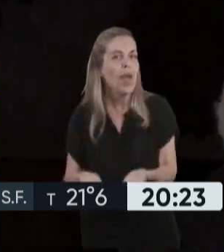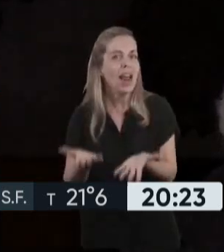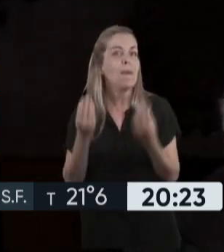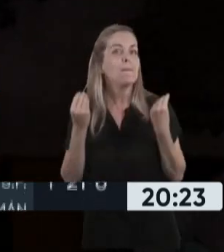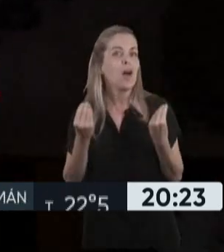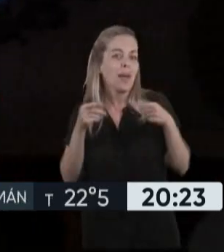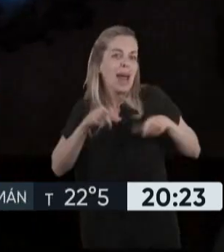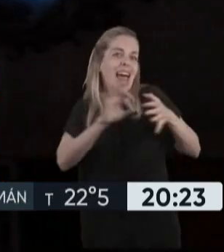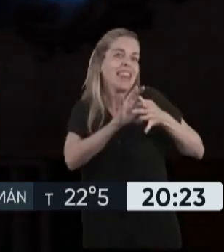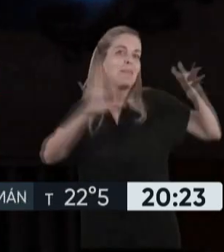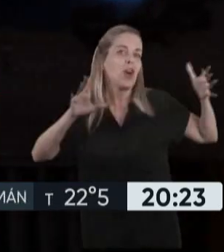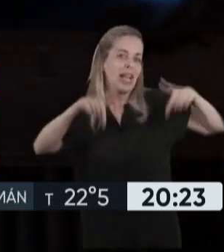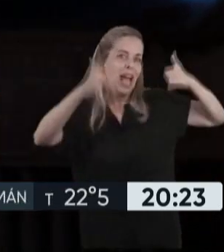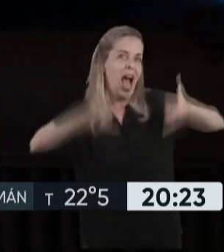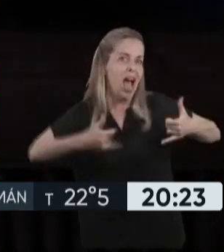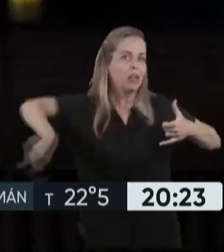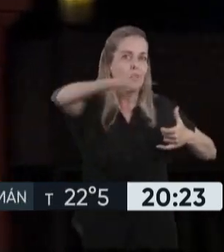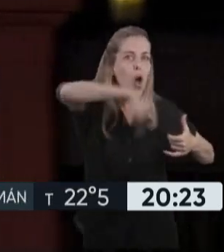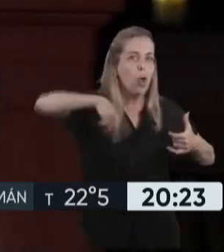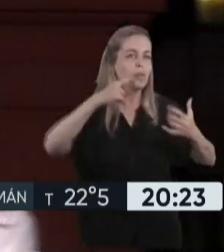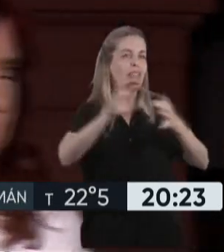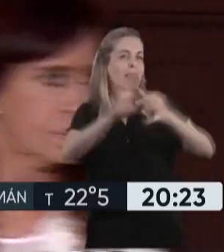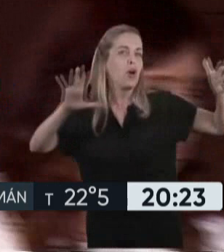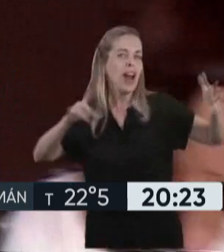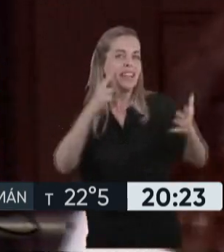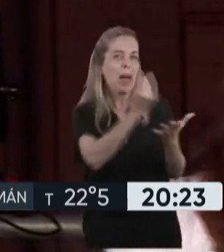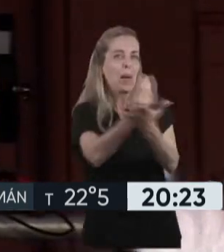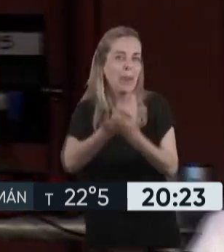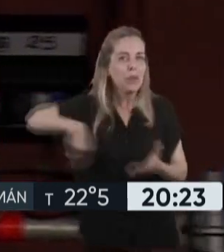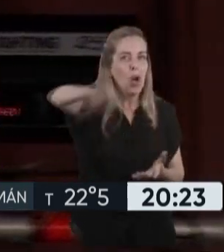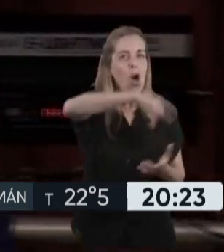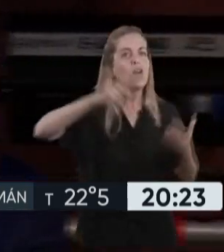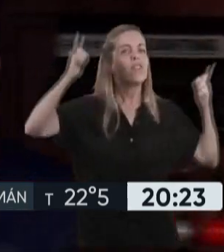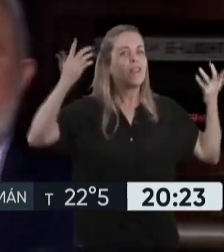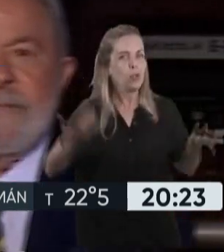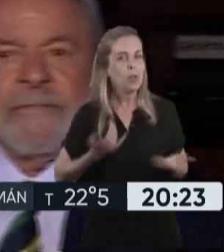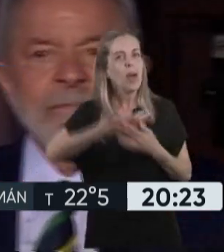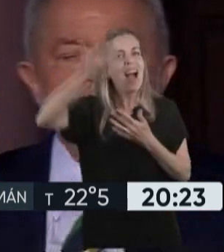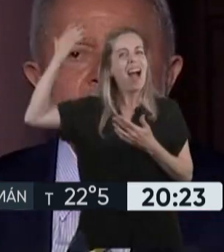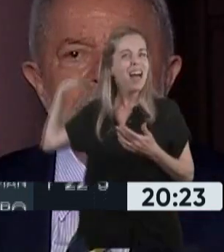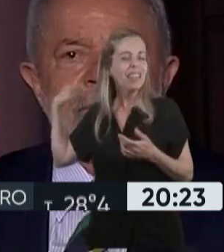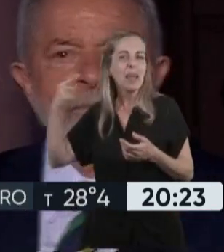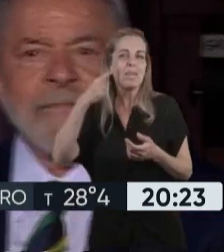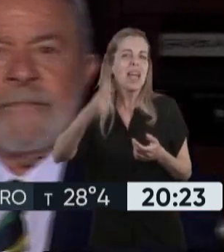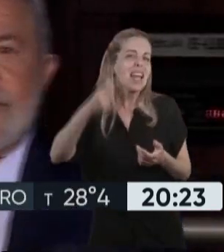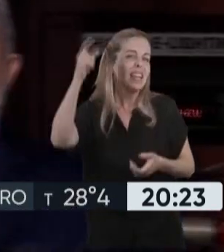esta democracia que hoy tenemos, por esta democracia que hoy vivimos, hubo miles de